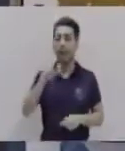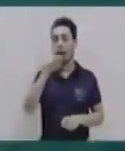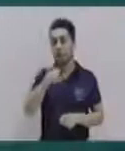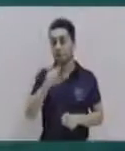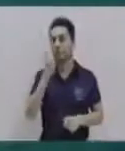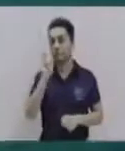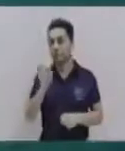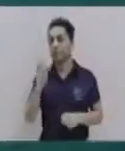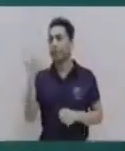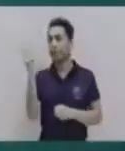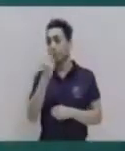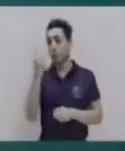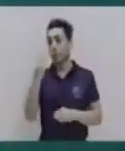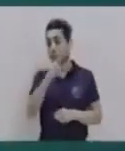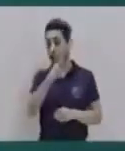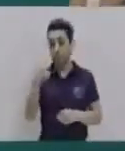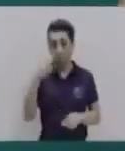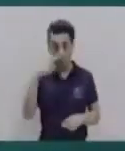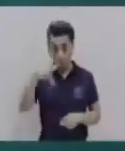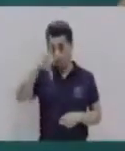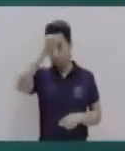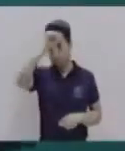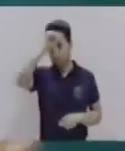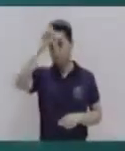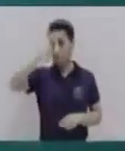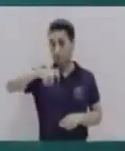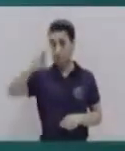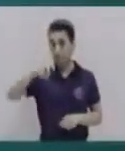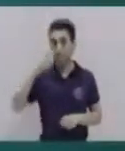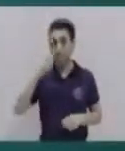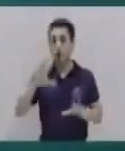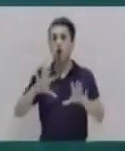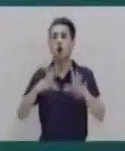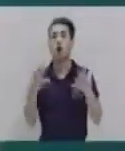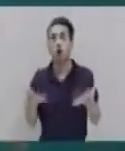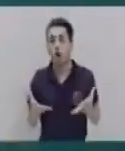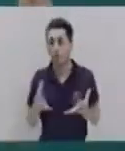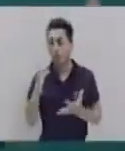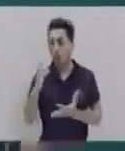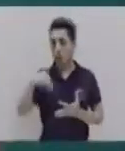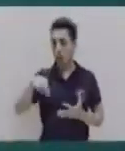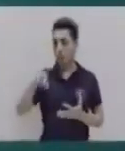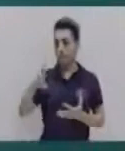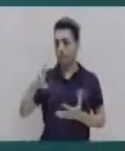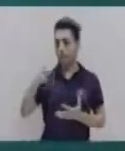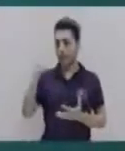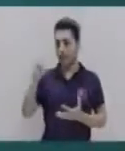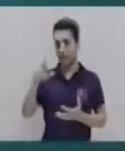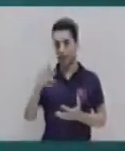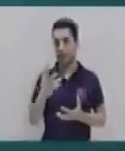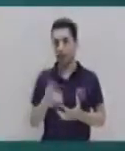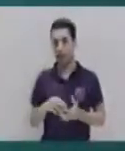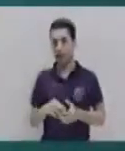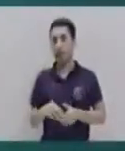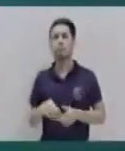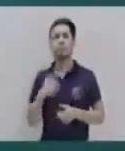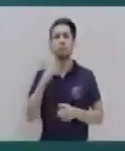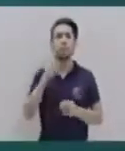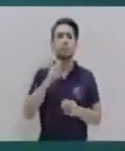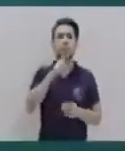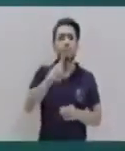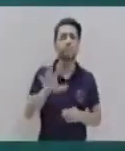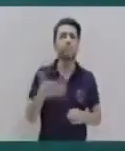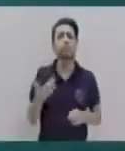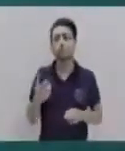tomemos en cuenta que necesitamos saber cómo operarlos. Muchos me han preguntado, y mire, Margarita, ¿en qué momento de la